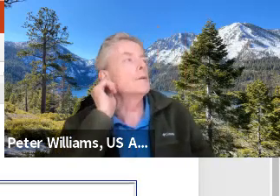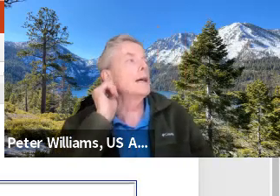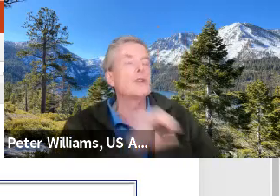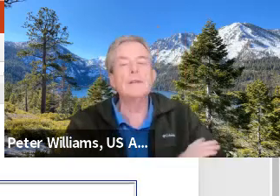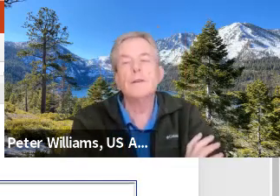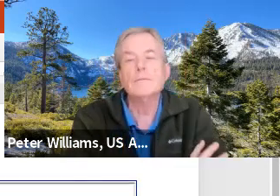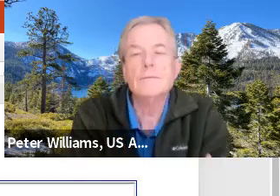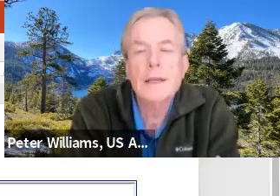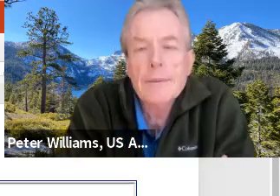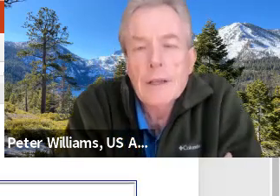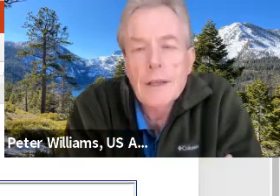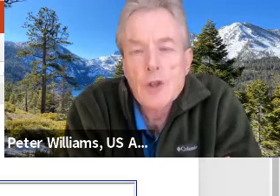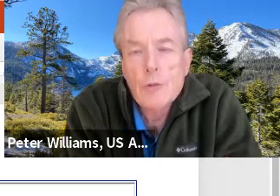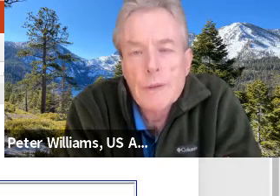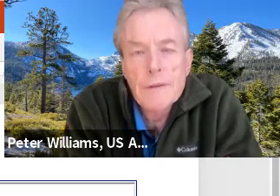efe